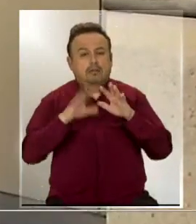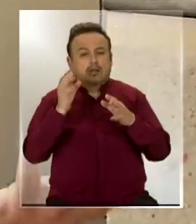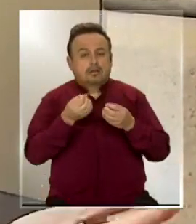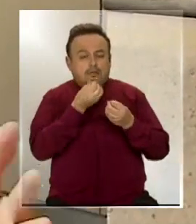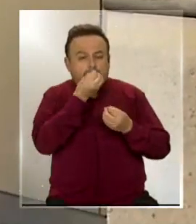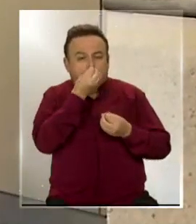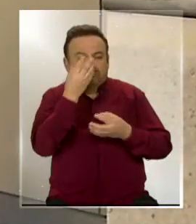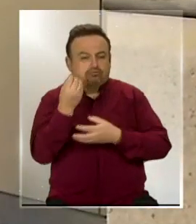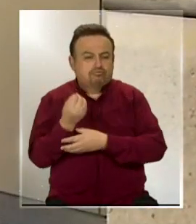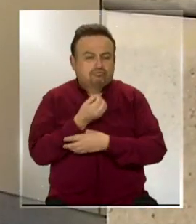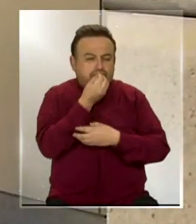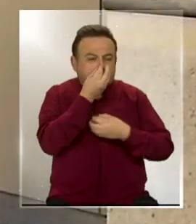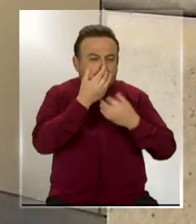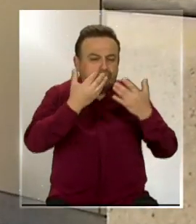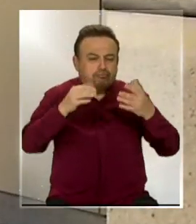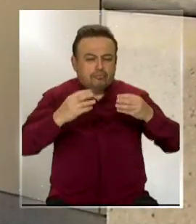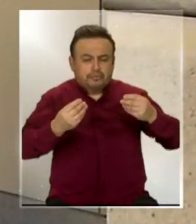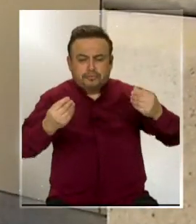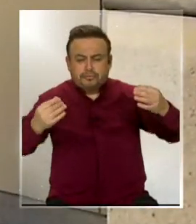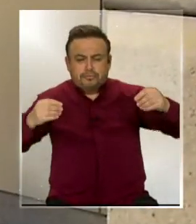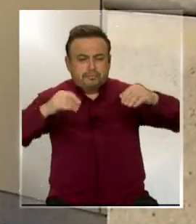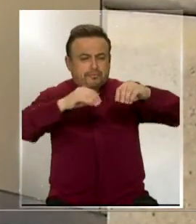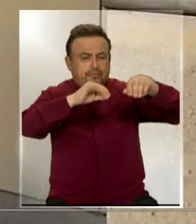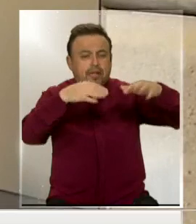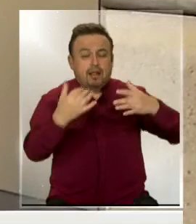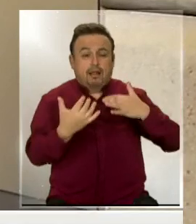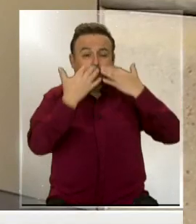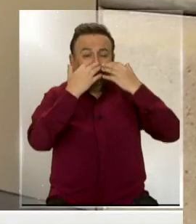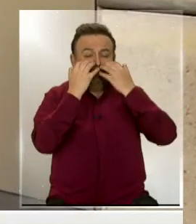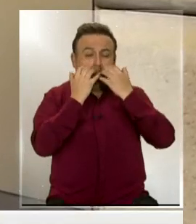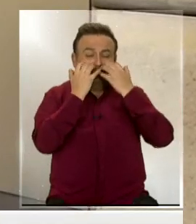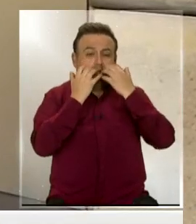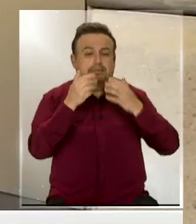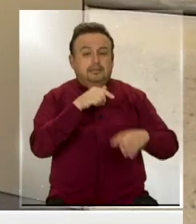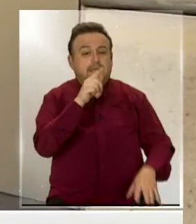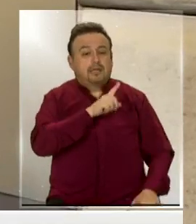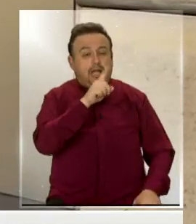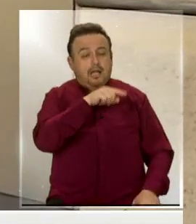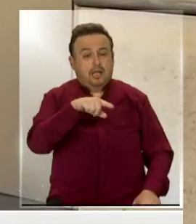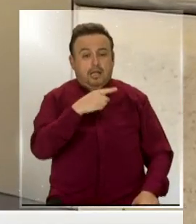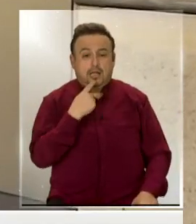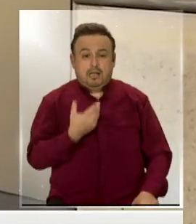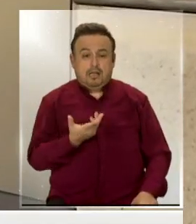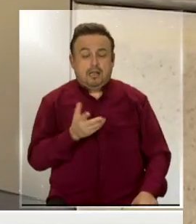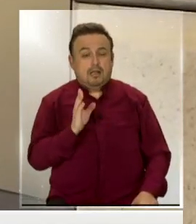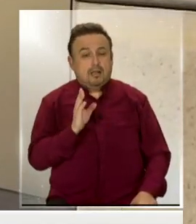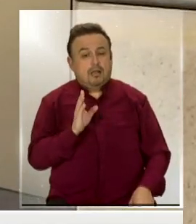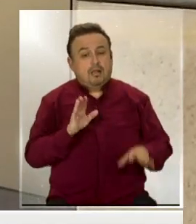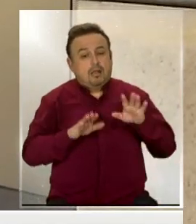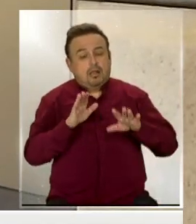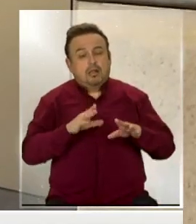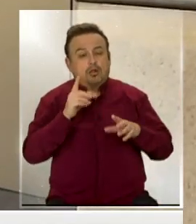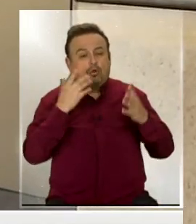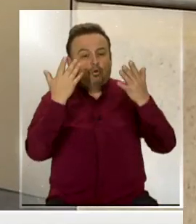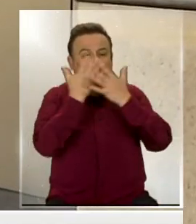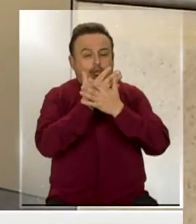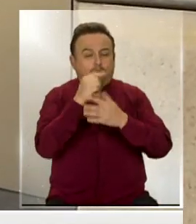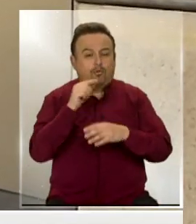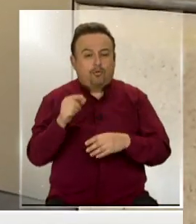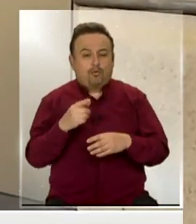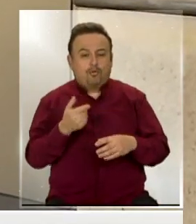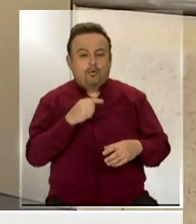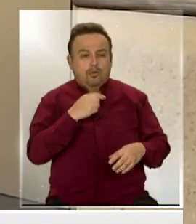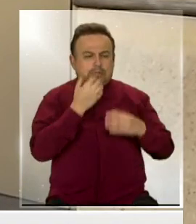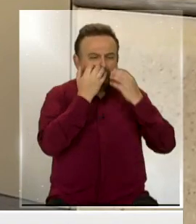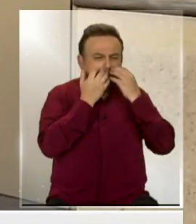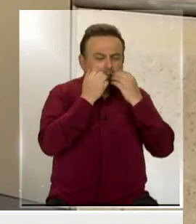germinación y a mayor polinización. Doctora, ¿y hay curiosidades para quienes quizás puedan o no confundirla con un cuadro de COVID?